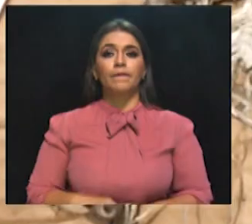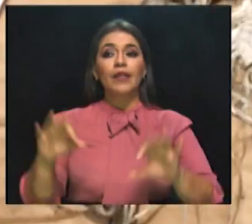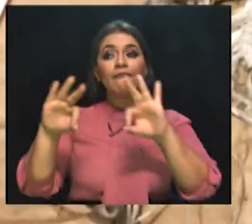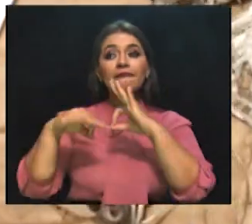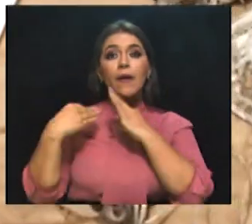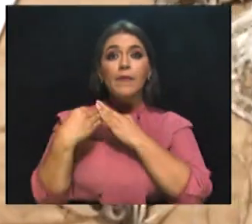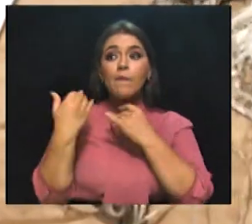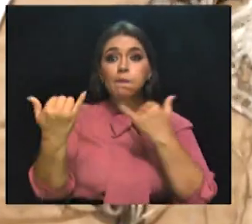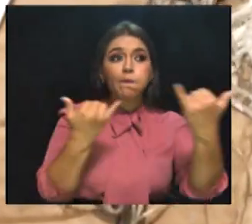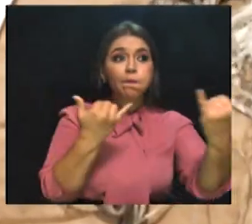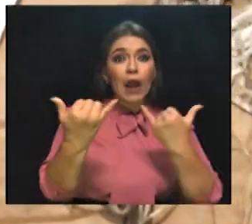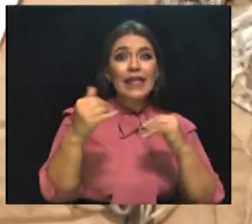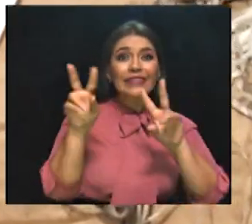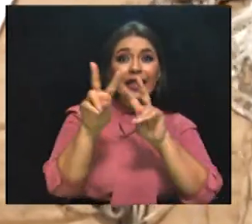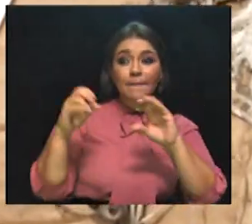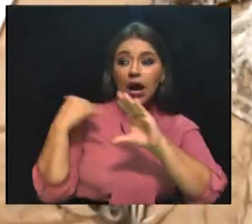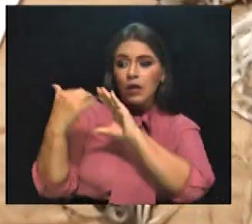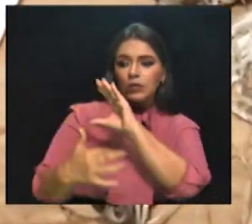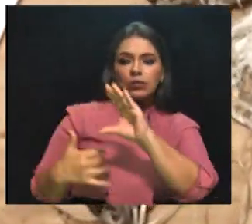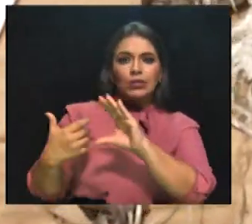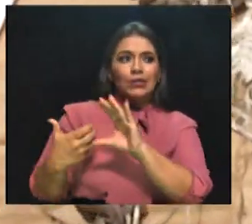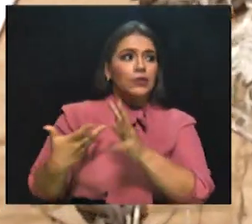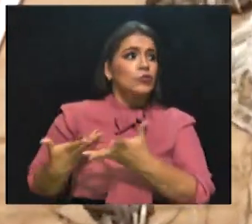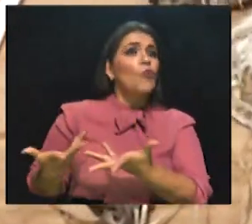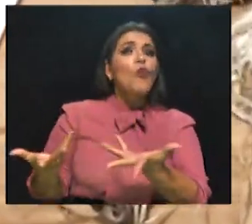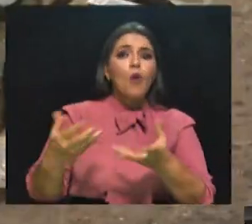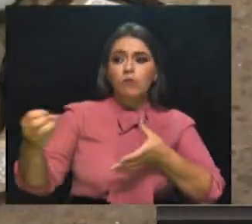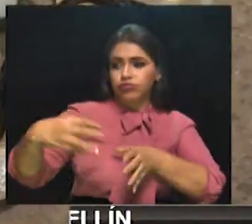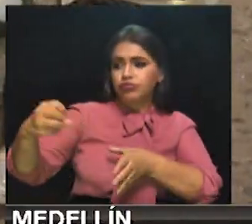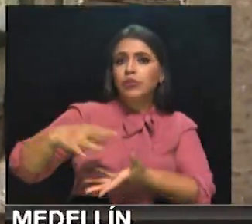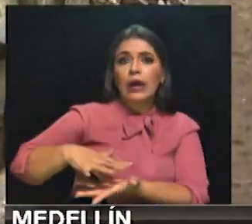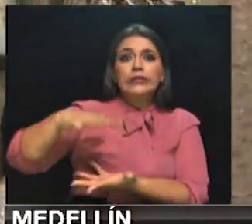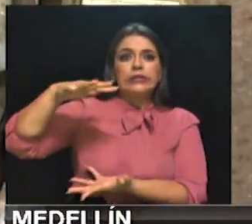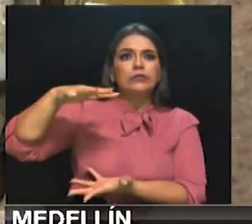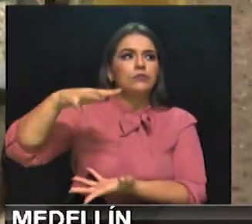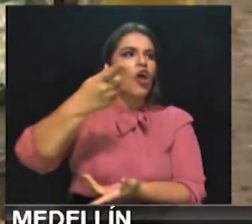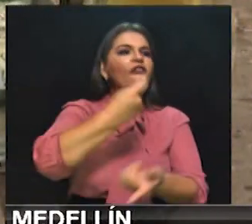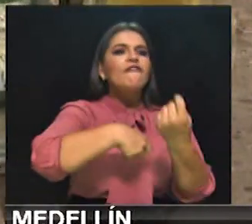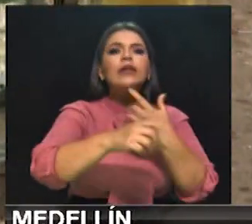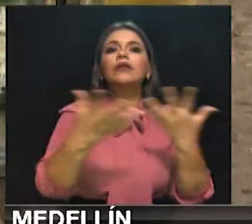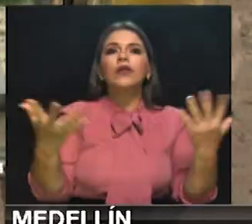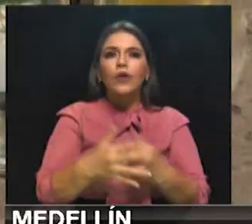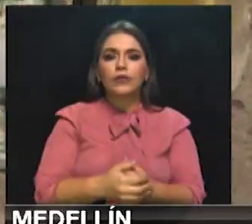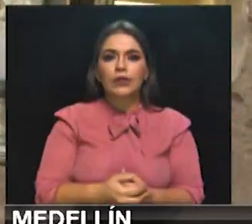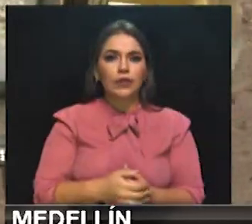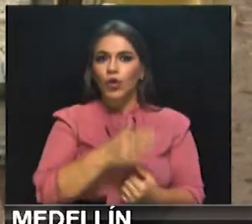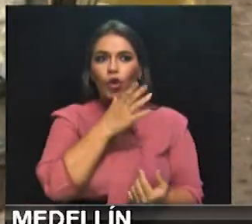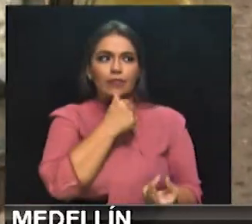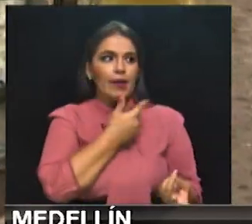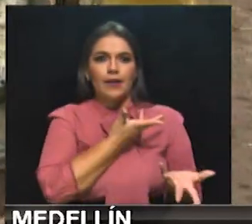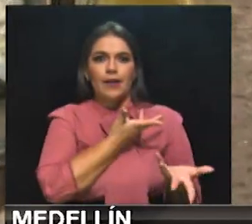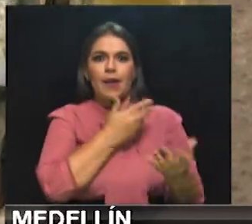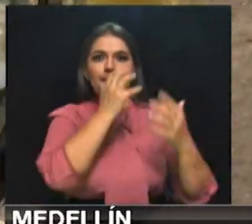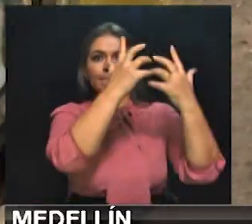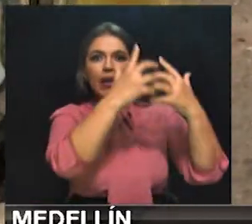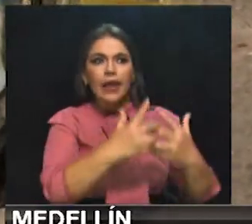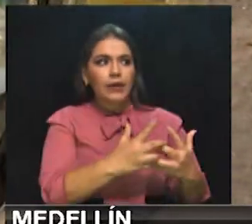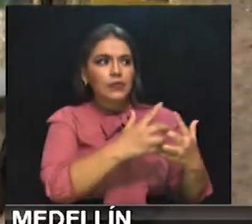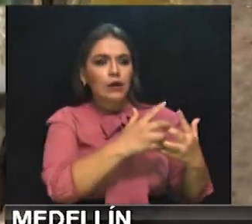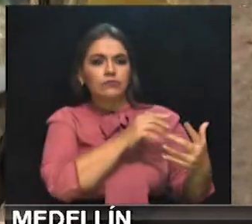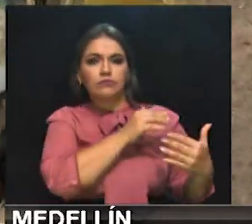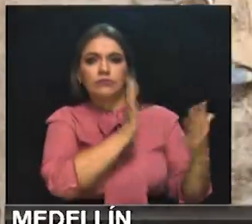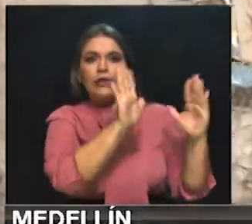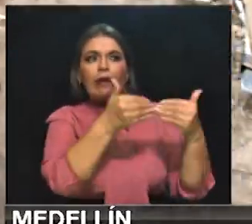del reciclaje se han visto a gatas para vender su producto porque no hay cierre del ciclo económico, pues las empresas que procesan